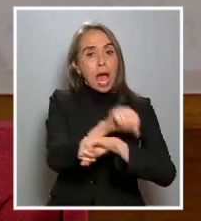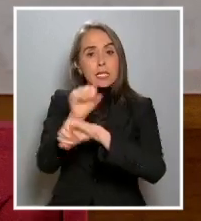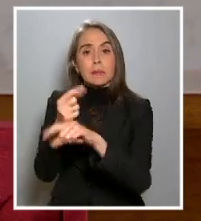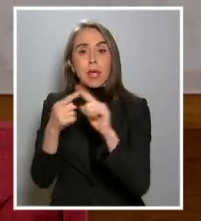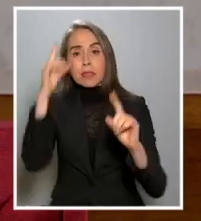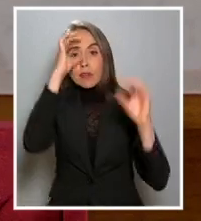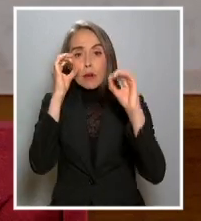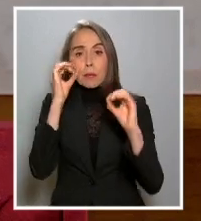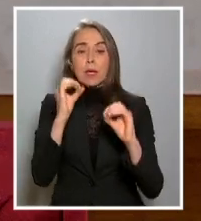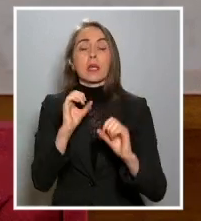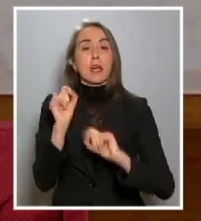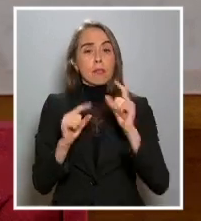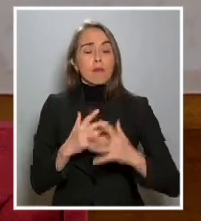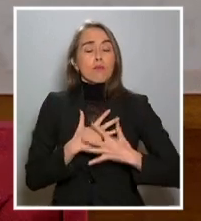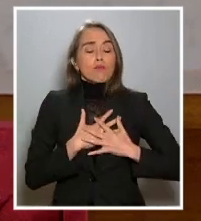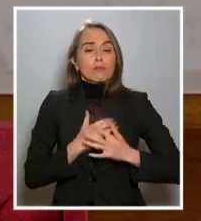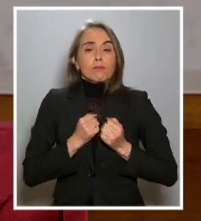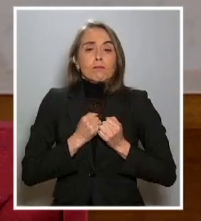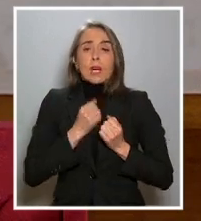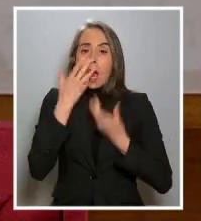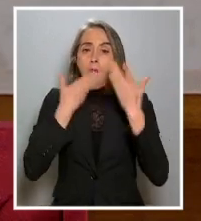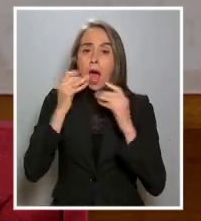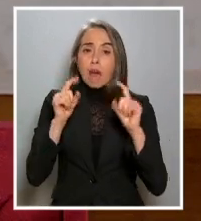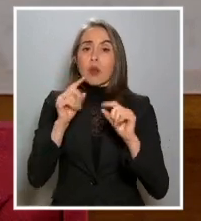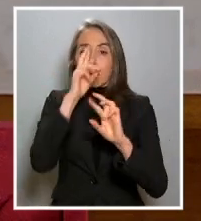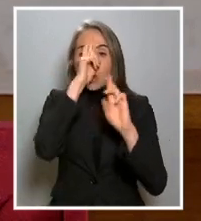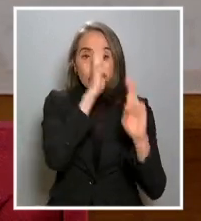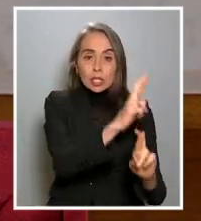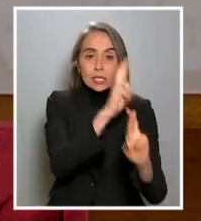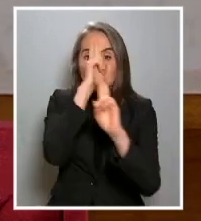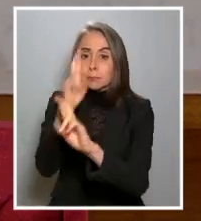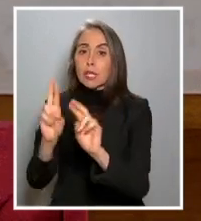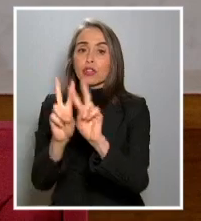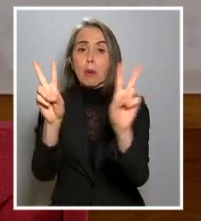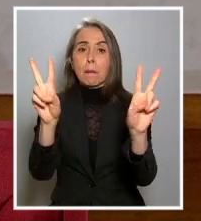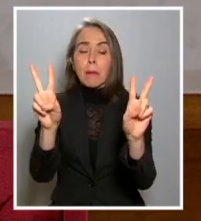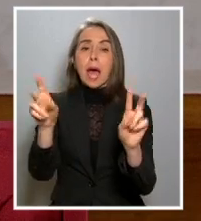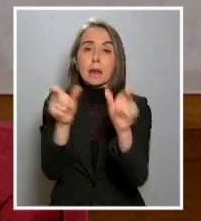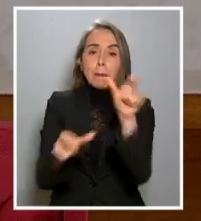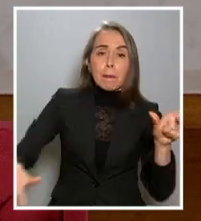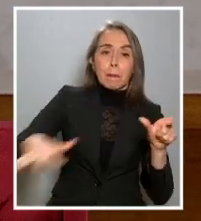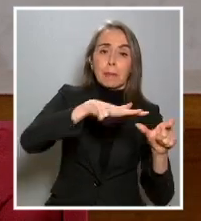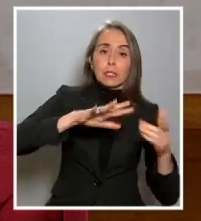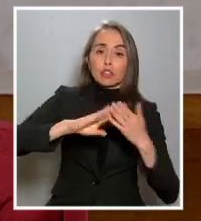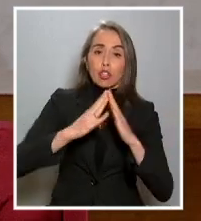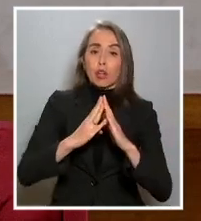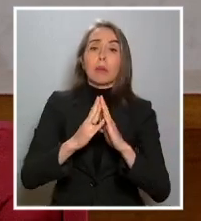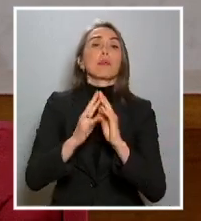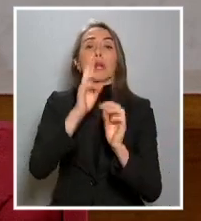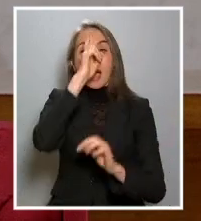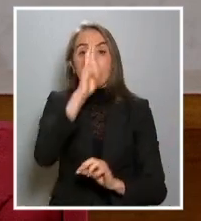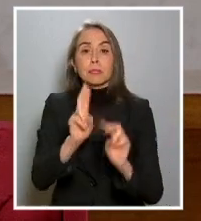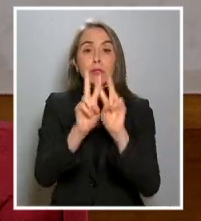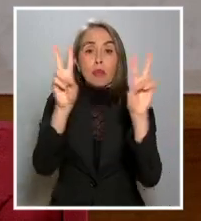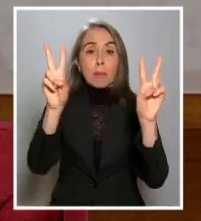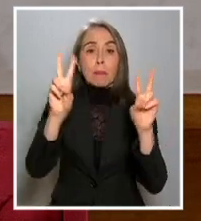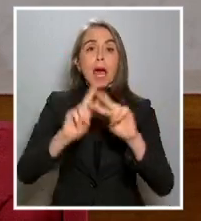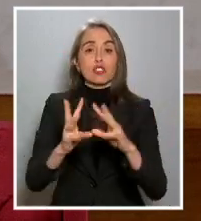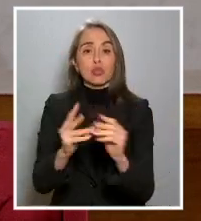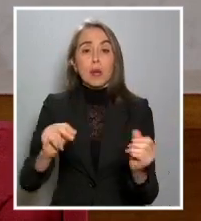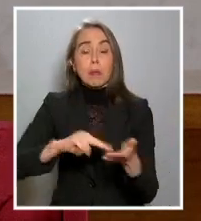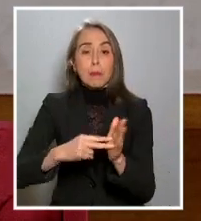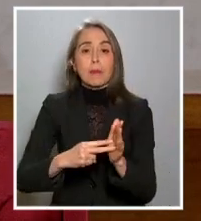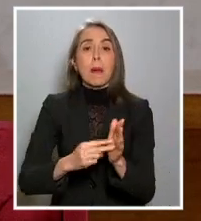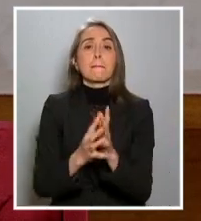pasión, pero respetándolas, en paz. Una comunidad que se trata así y que resuelve de esta forma sus problemas tiene